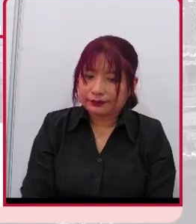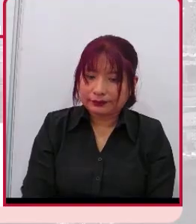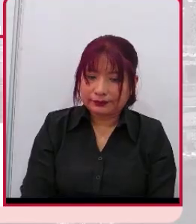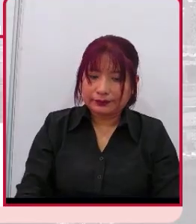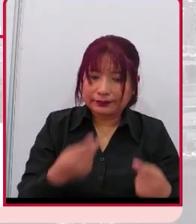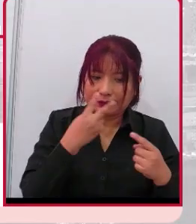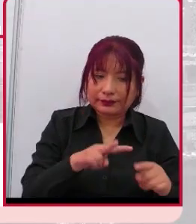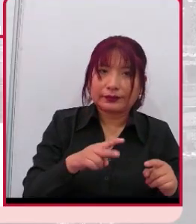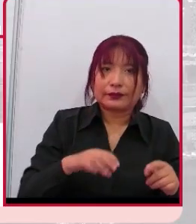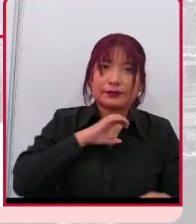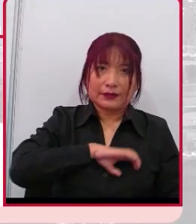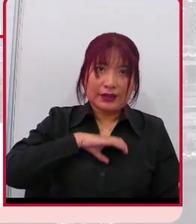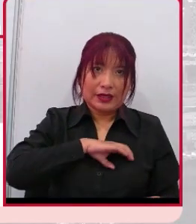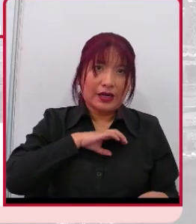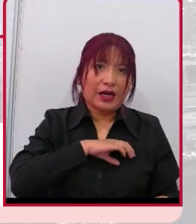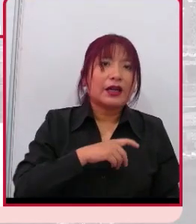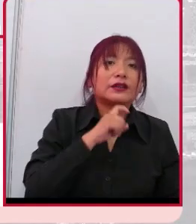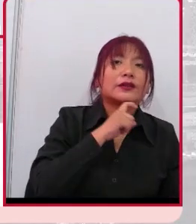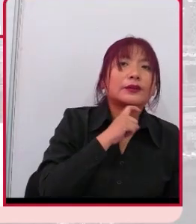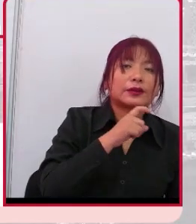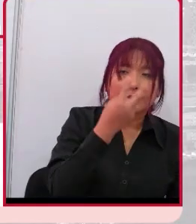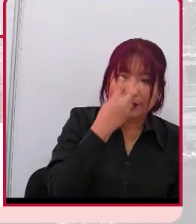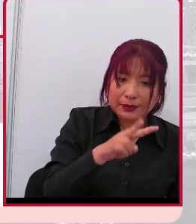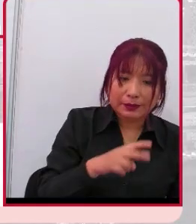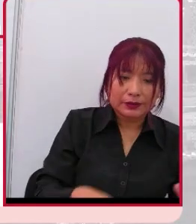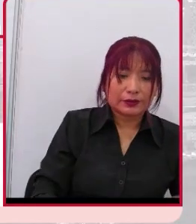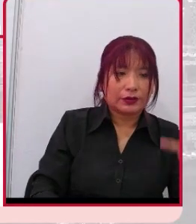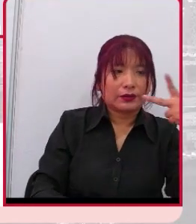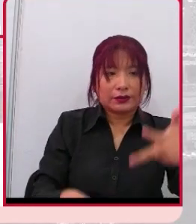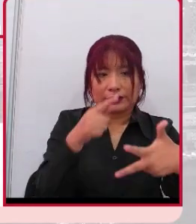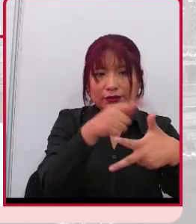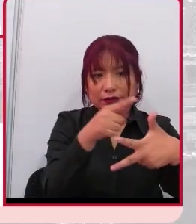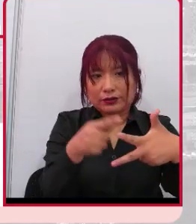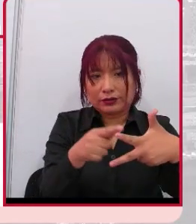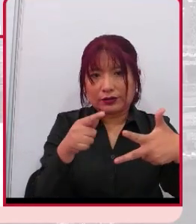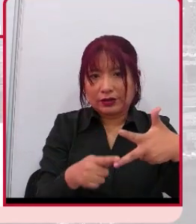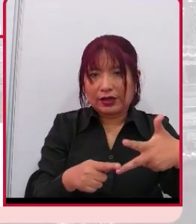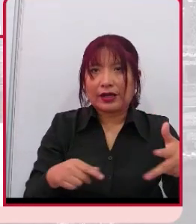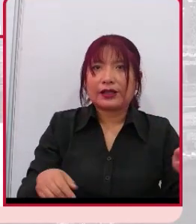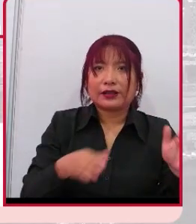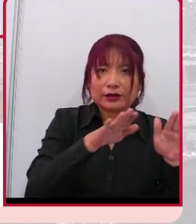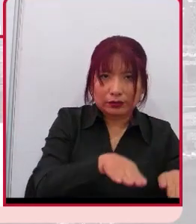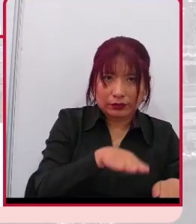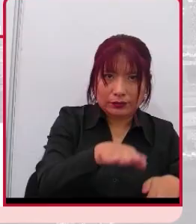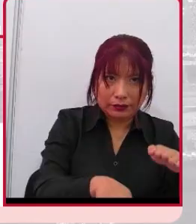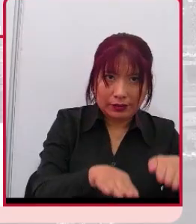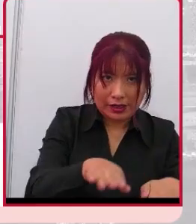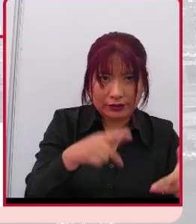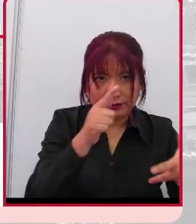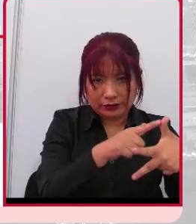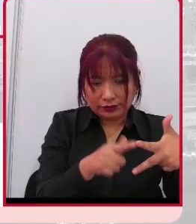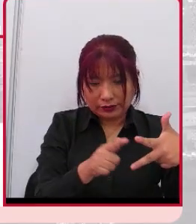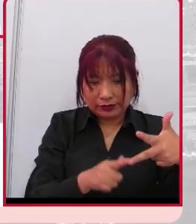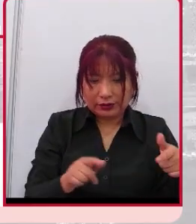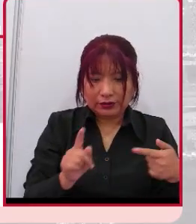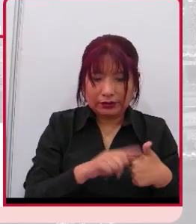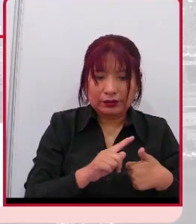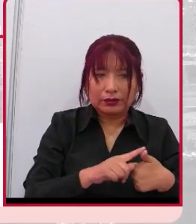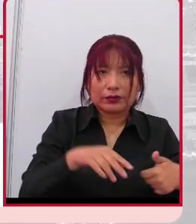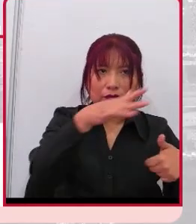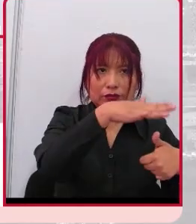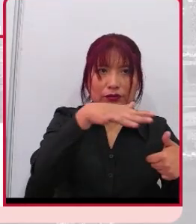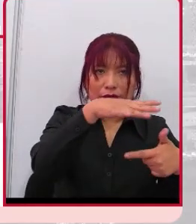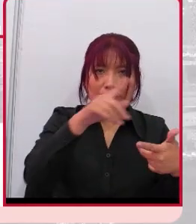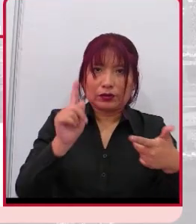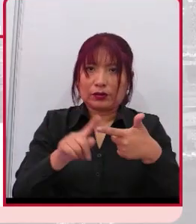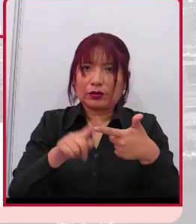En esta caracterización metalúrgica igual aplicamos 3 etapas. La etapa de cinéticas de flotación, las flotaciones batch y las